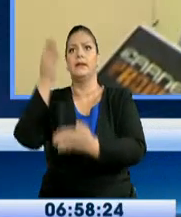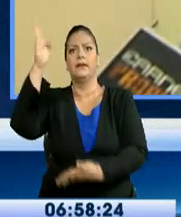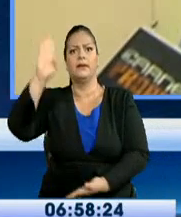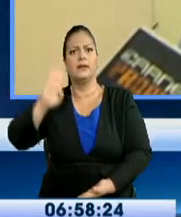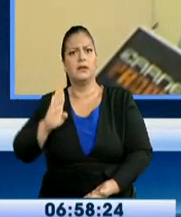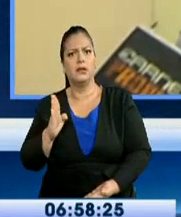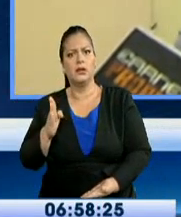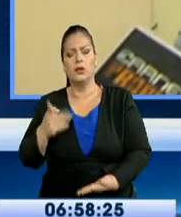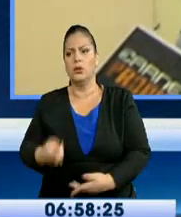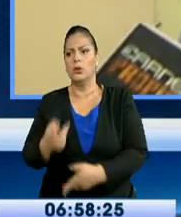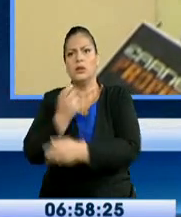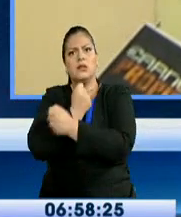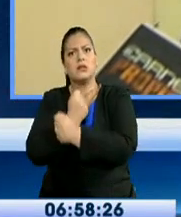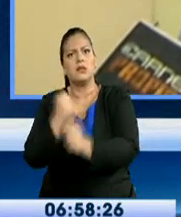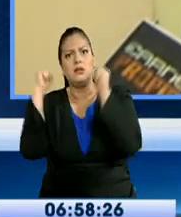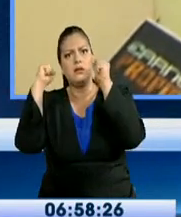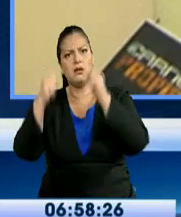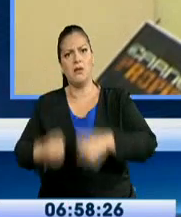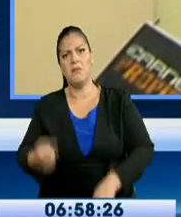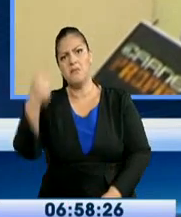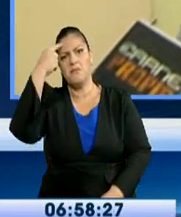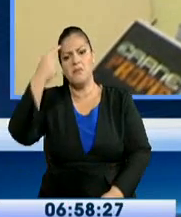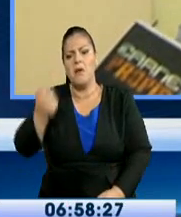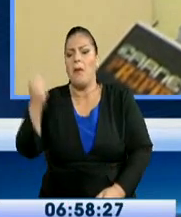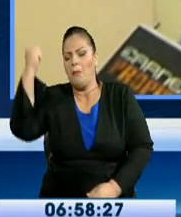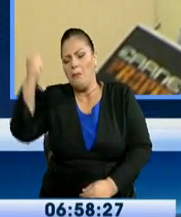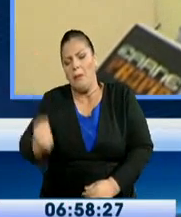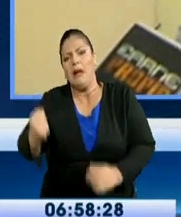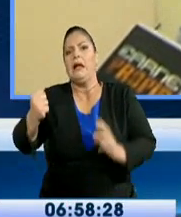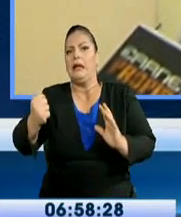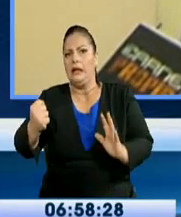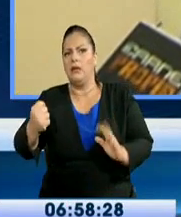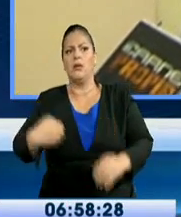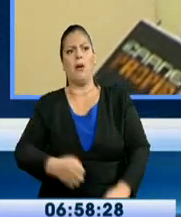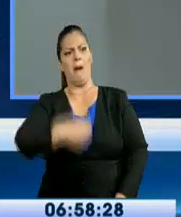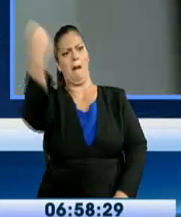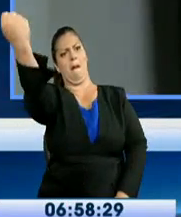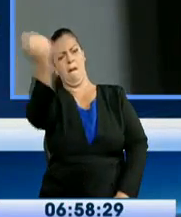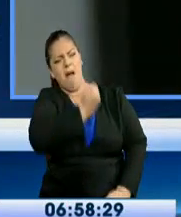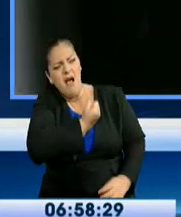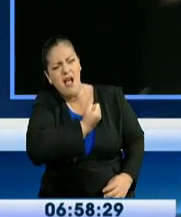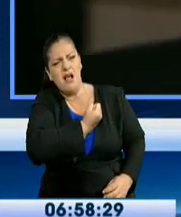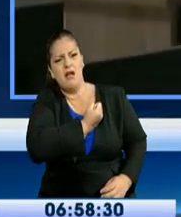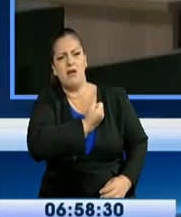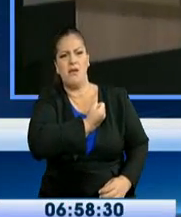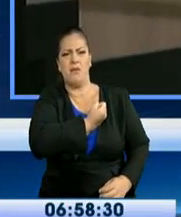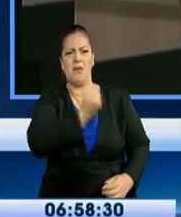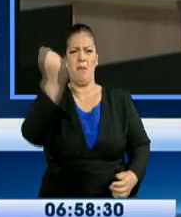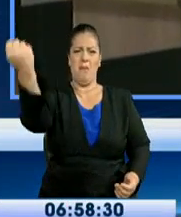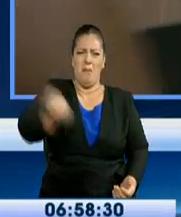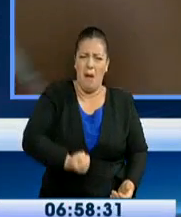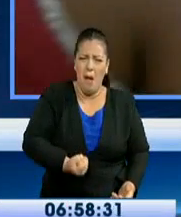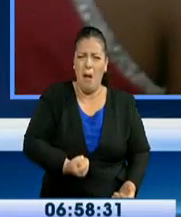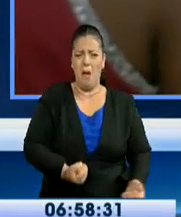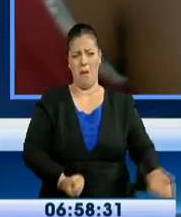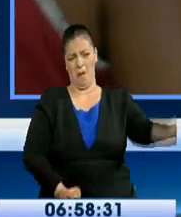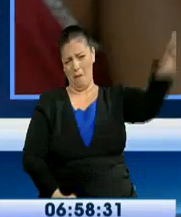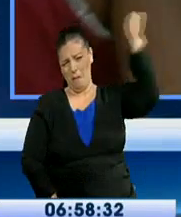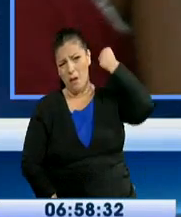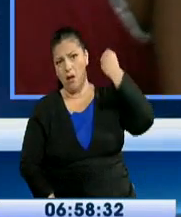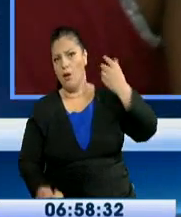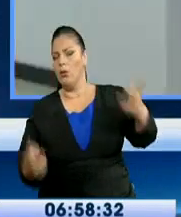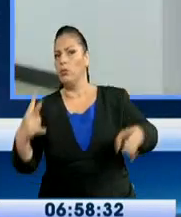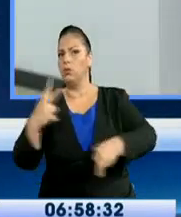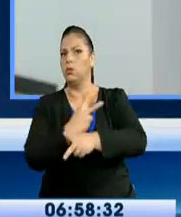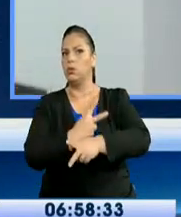hubiera sido, en un órgano noble, en el corazón, en el pecho, en un pulmón. Luisa, aunque cualquier herida puede ser fatal. Sin lugar a dudas. Pero de todas maneras, al